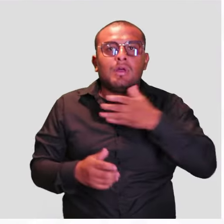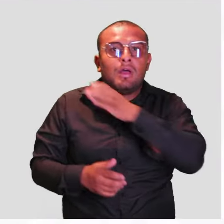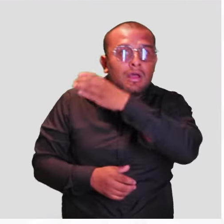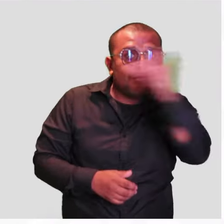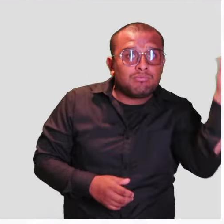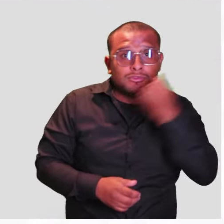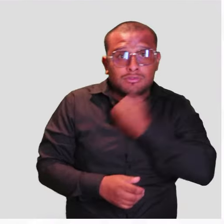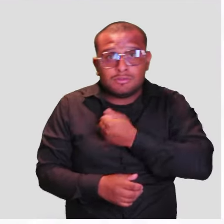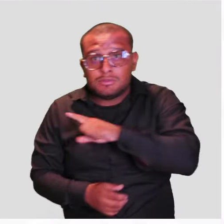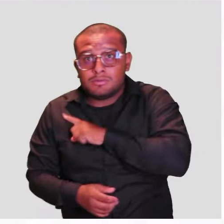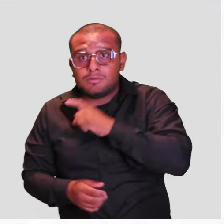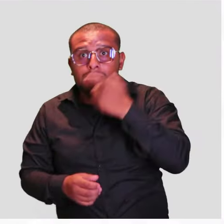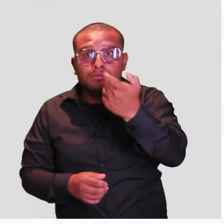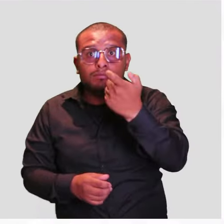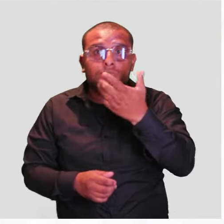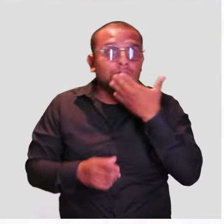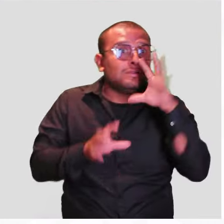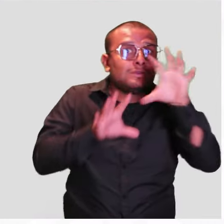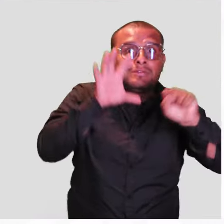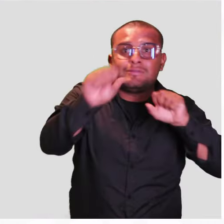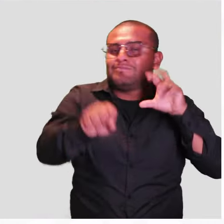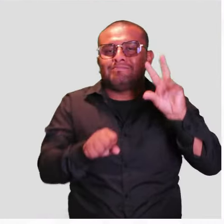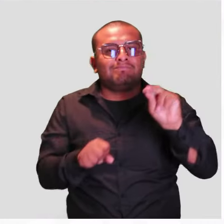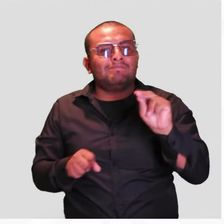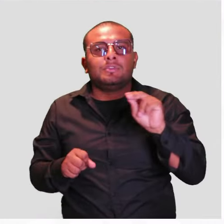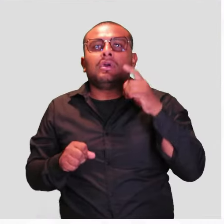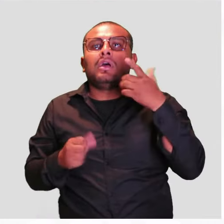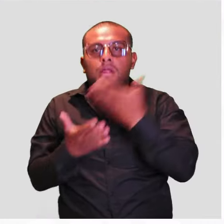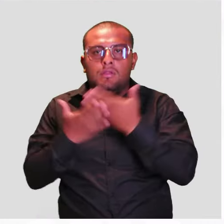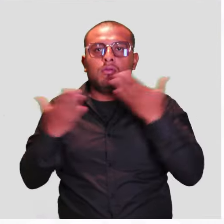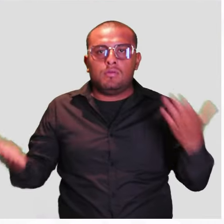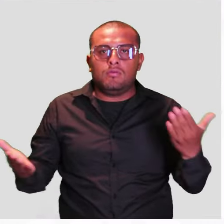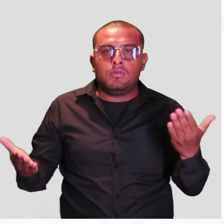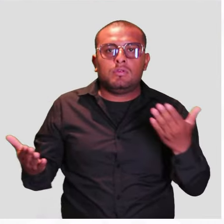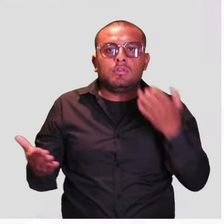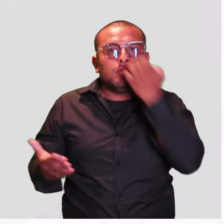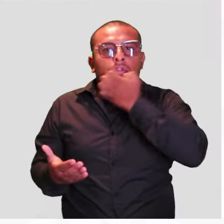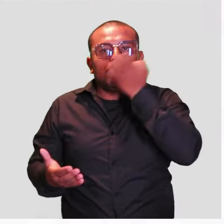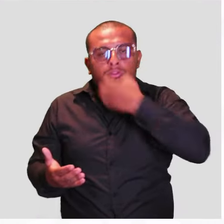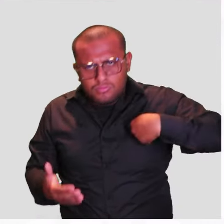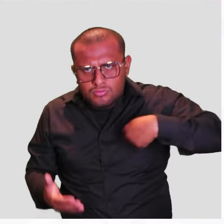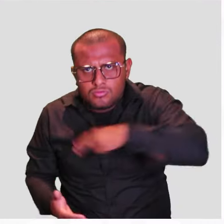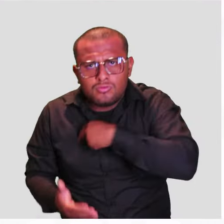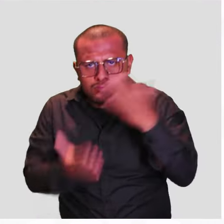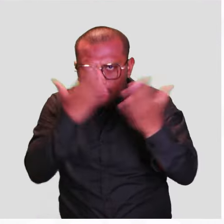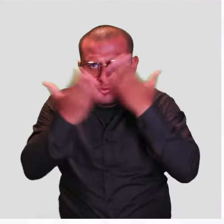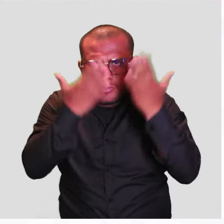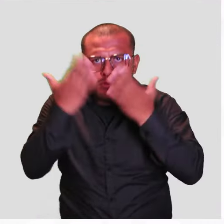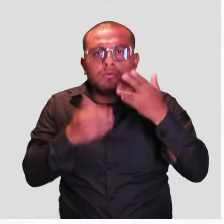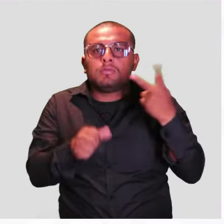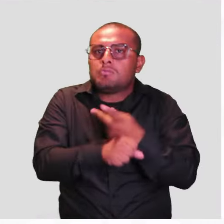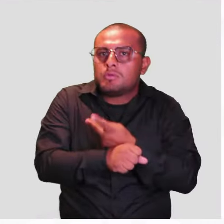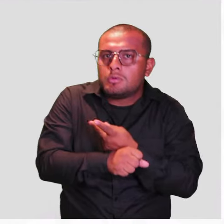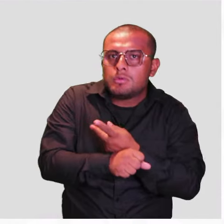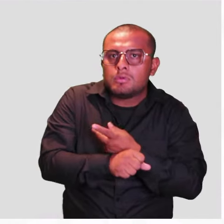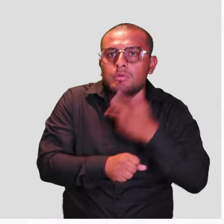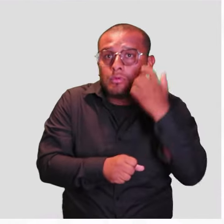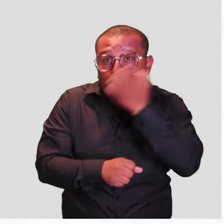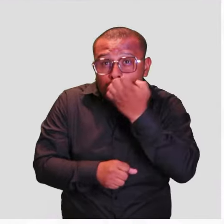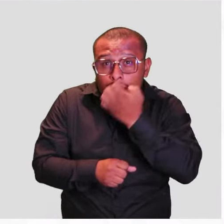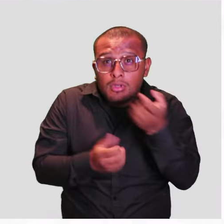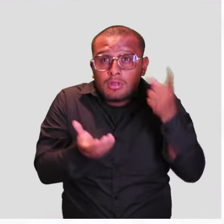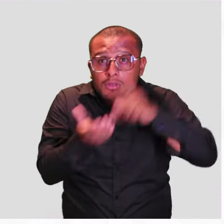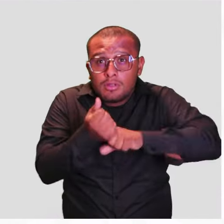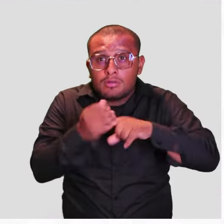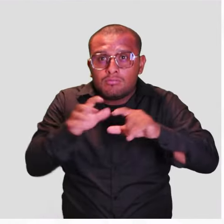trabajar con escuela segura. Hoy lo dice USEBEC, 0 incidencias de vandalismo, 0 incidencias de robo en las escuelas que tienen